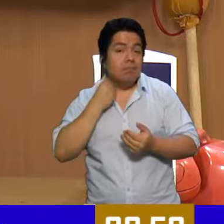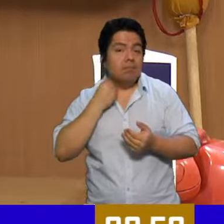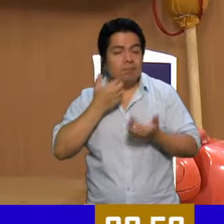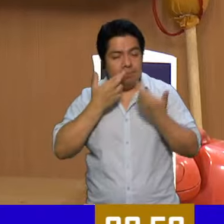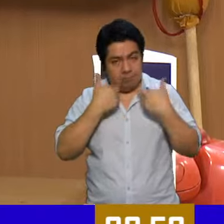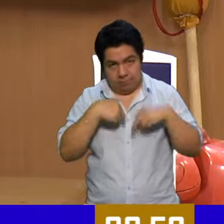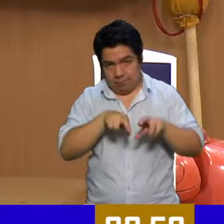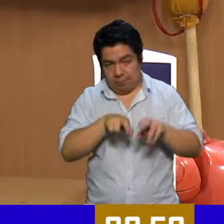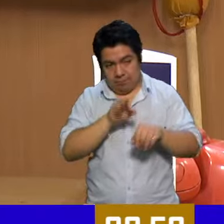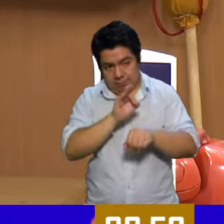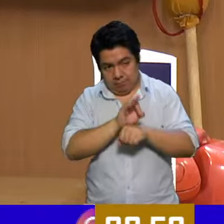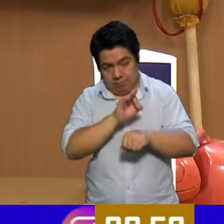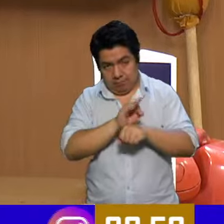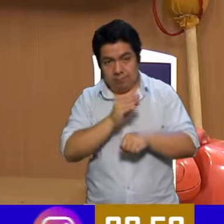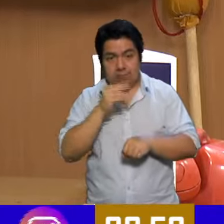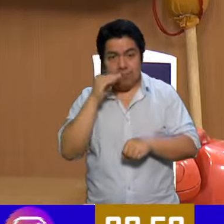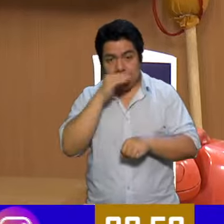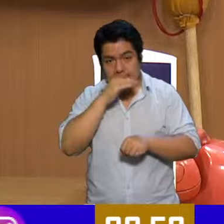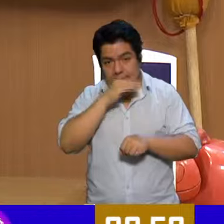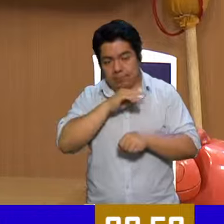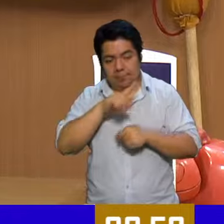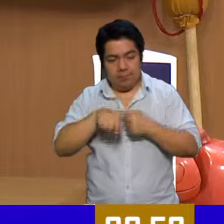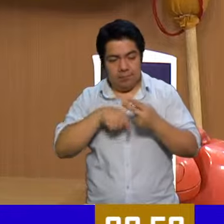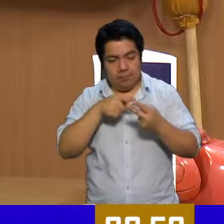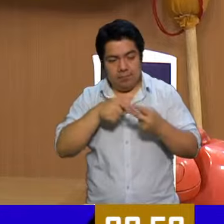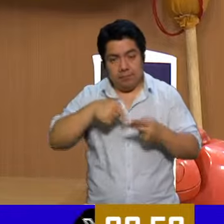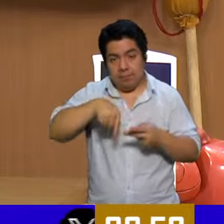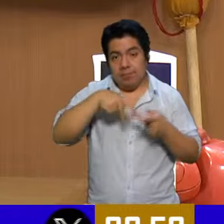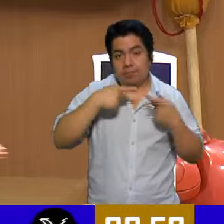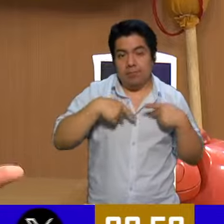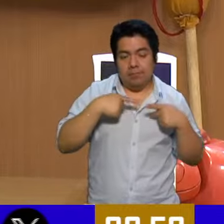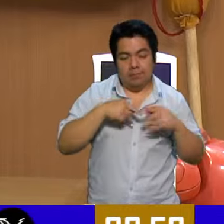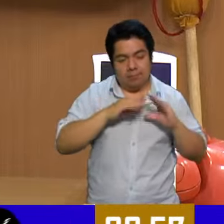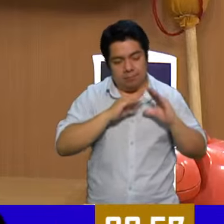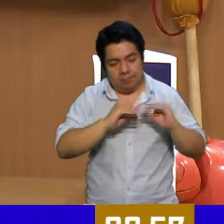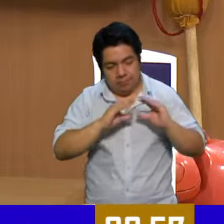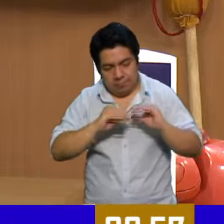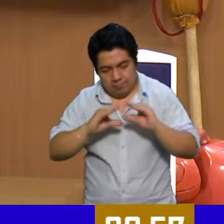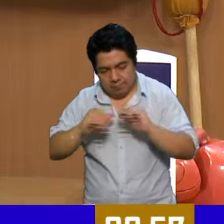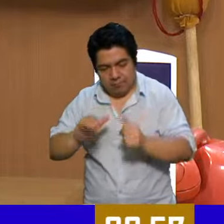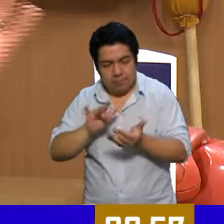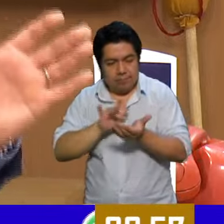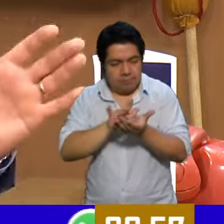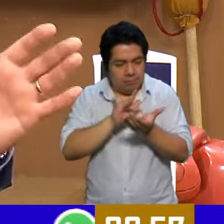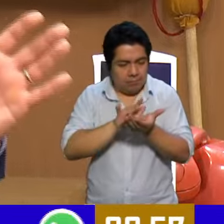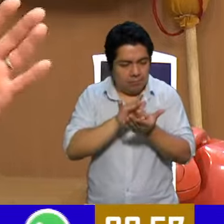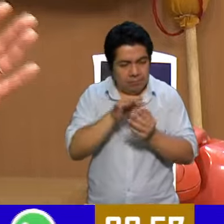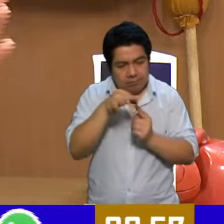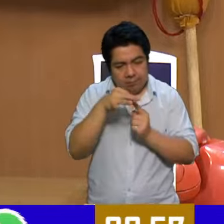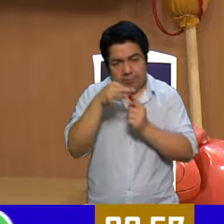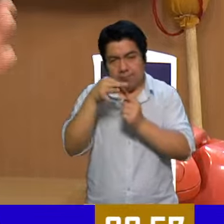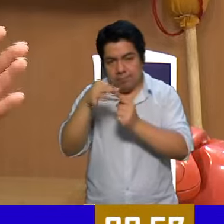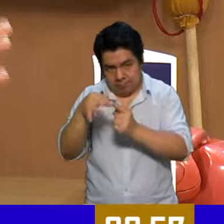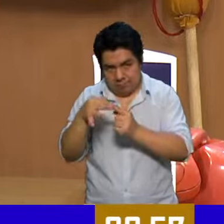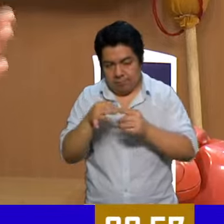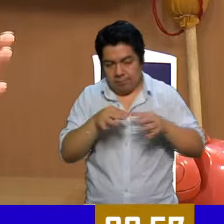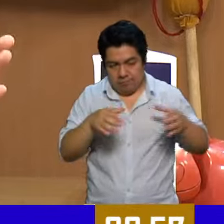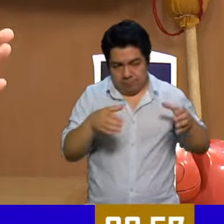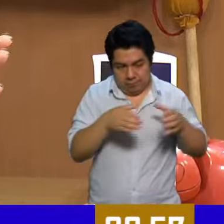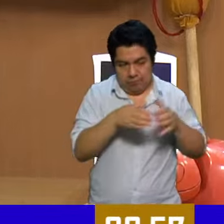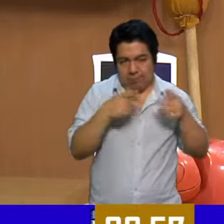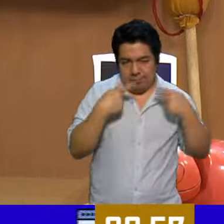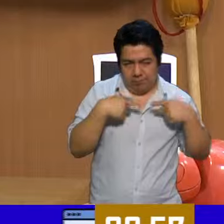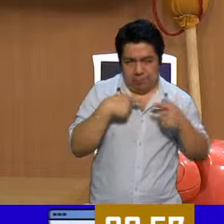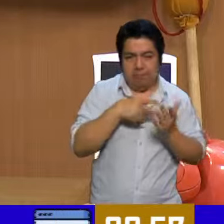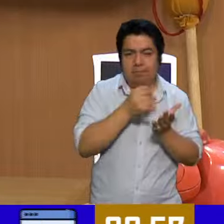Y sobre todo lo que buscamos es educar, concientizar, orientar de los derechos y obligaciones. Ese por el lado de los contribuyentes, uh-huh,